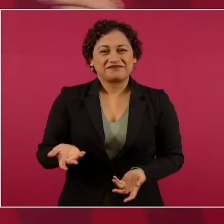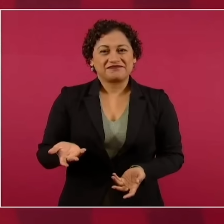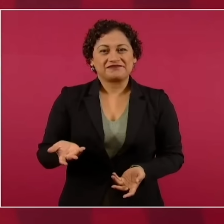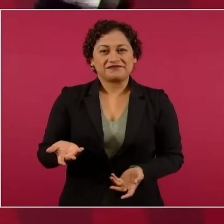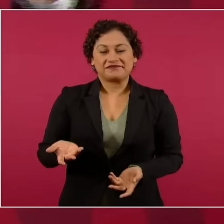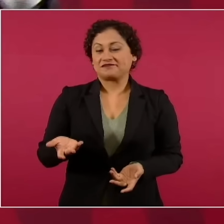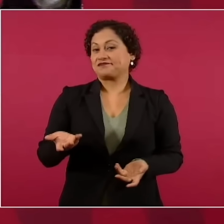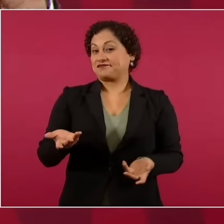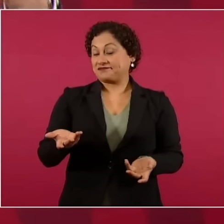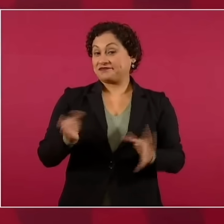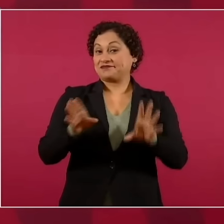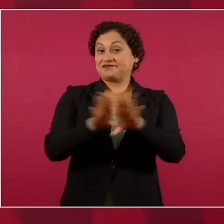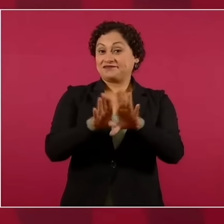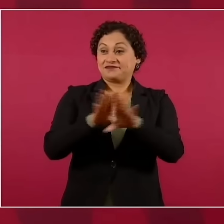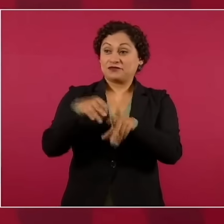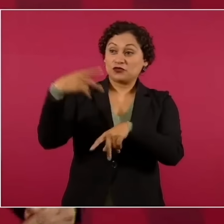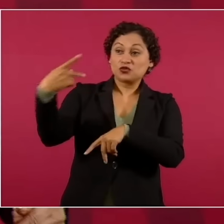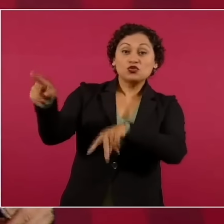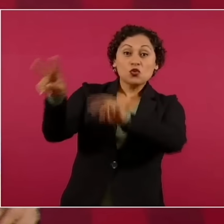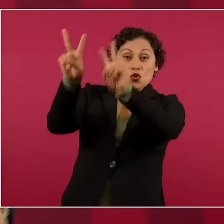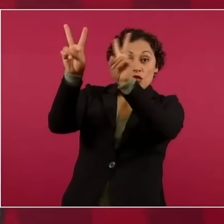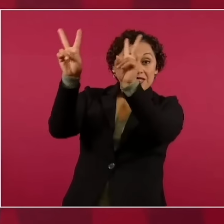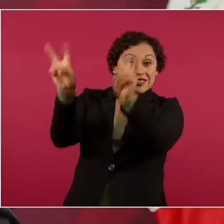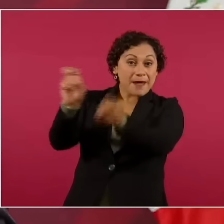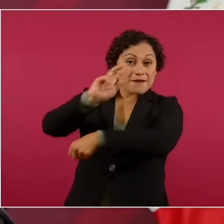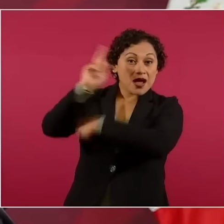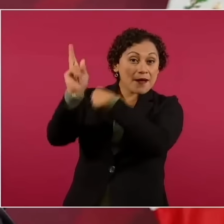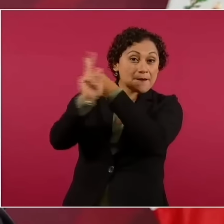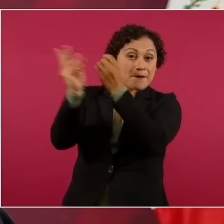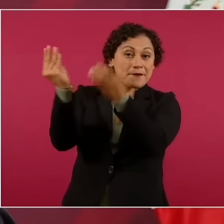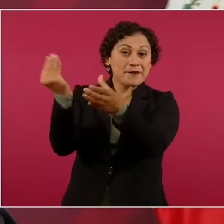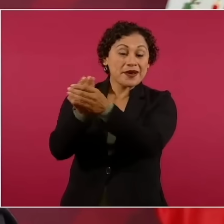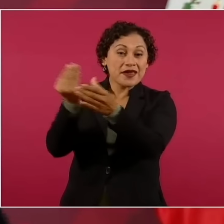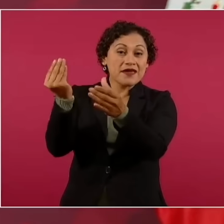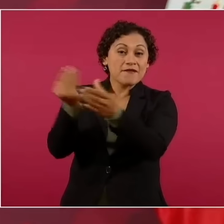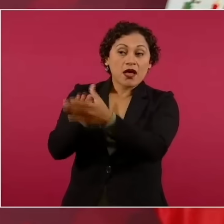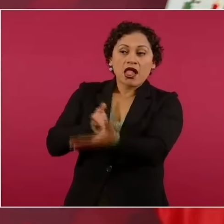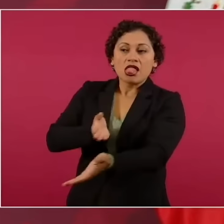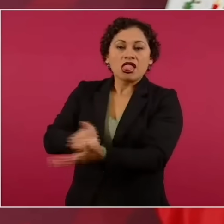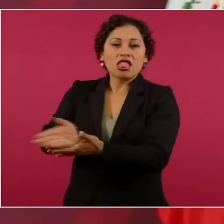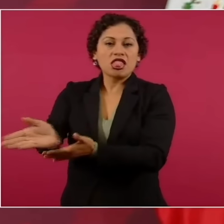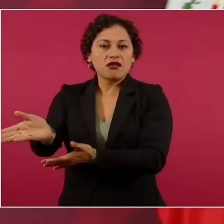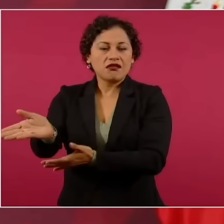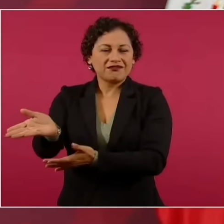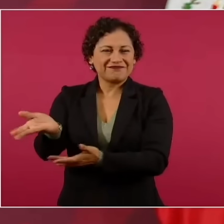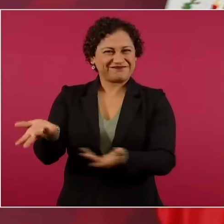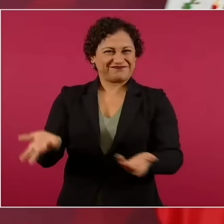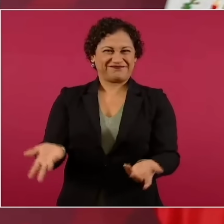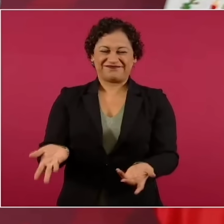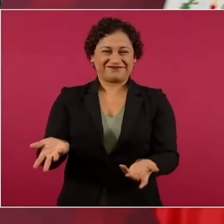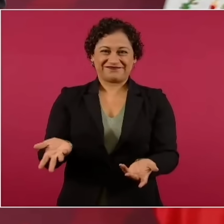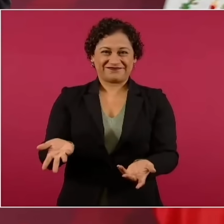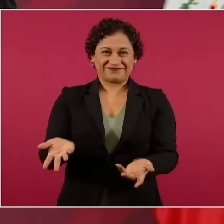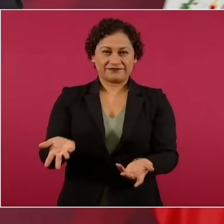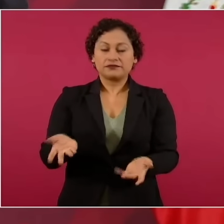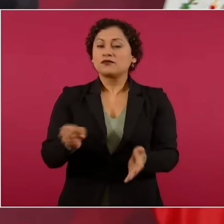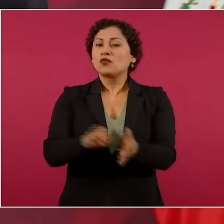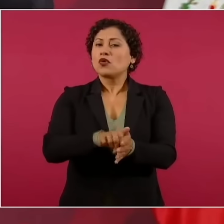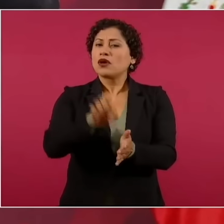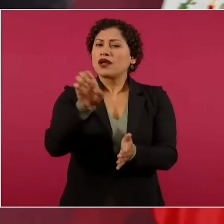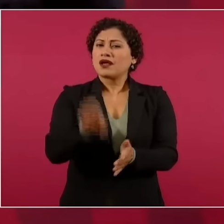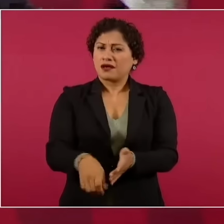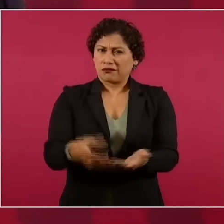y meterse en asuntos internos de los países, que no podemos decir